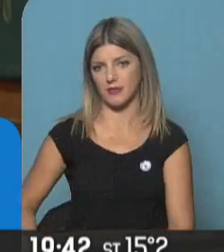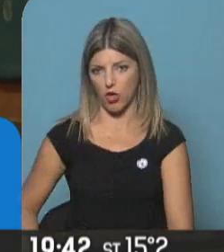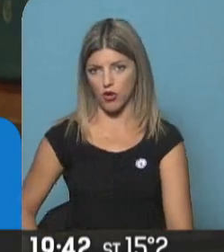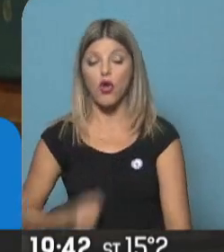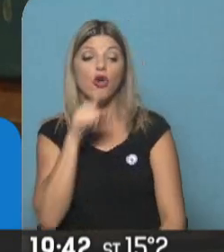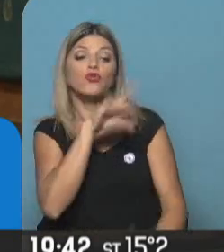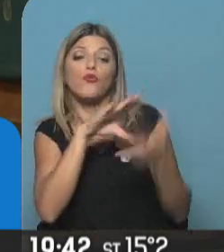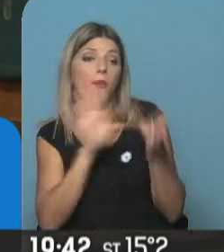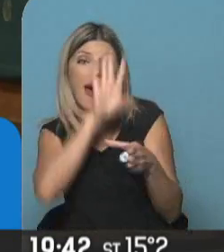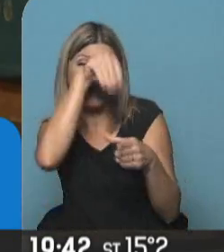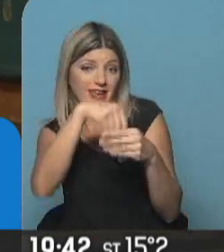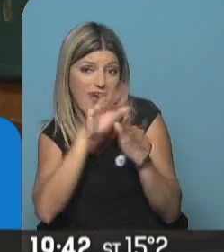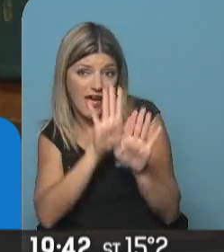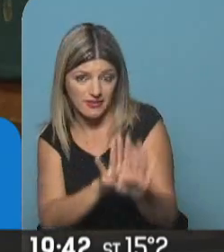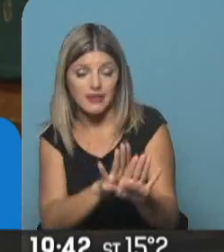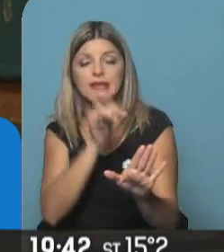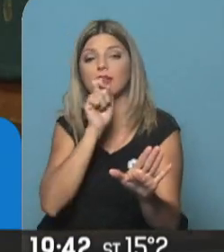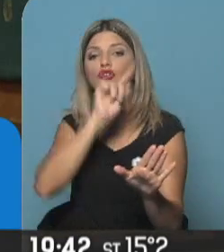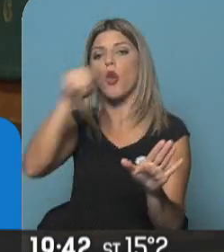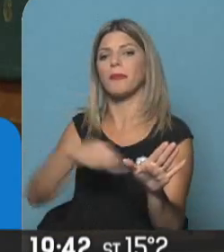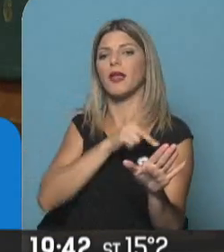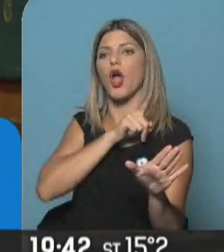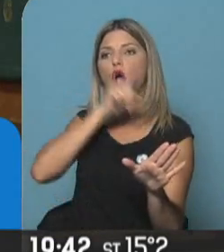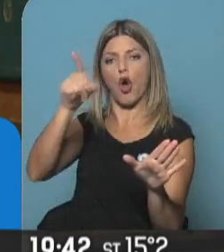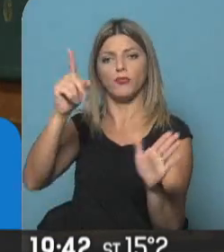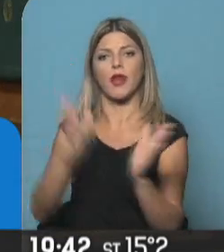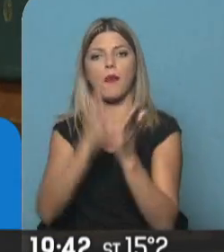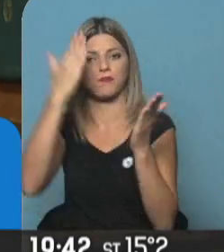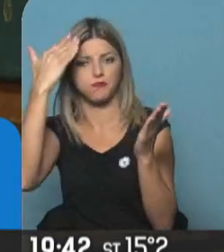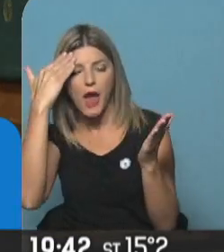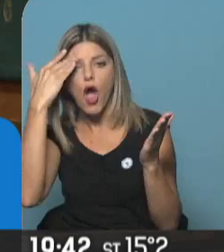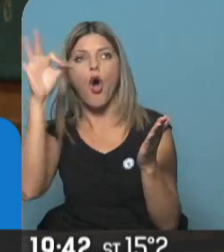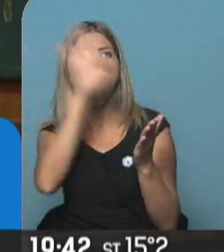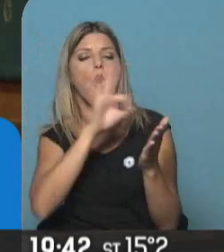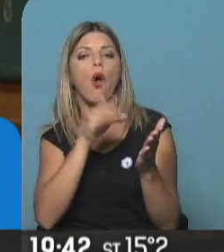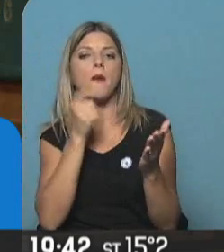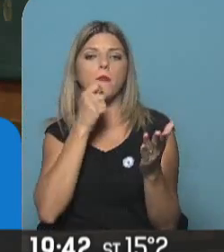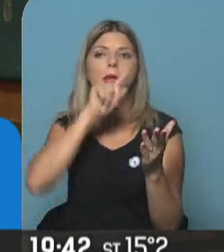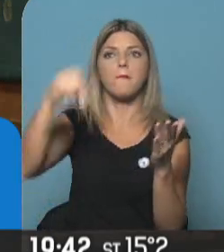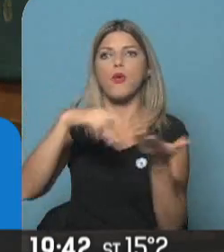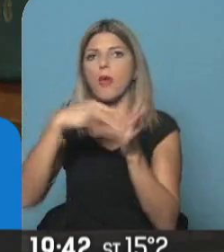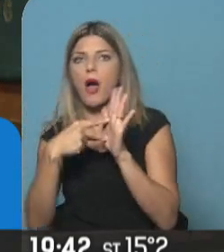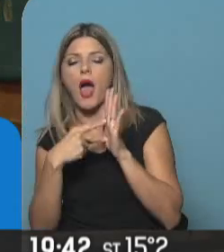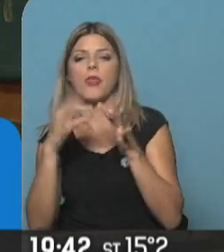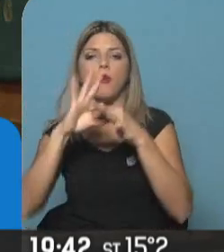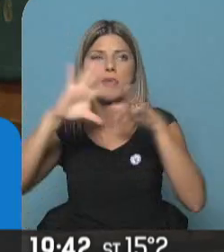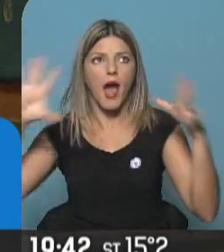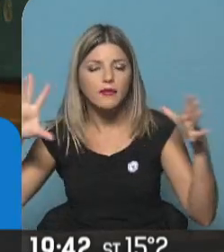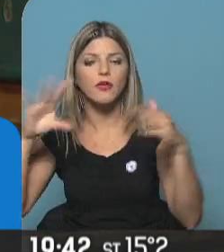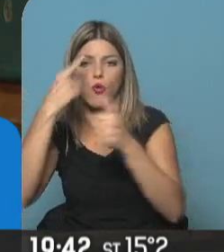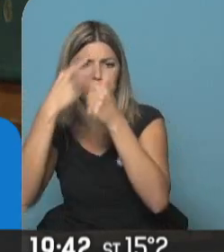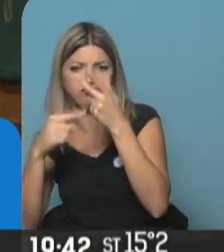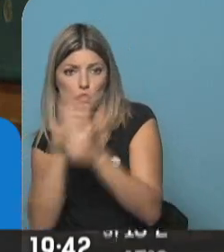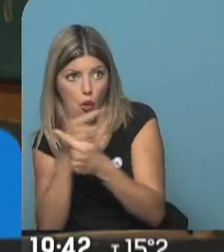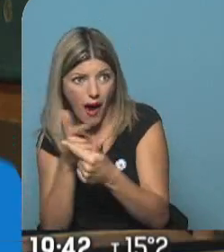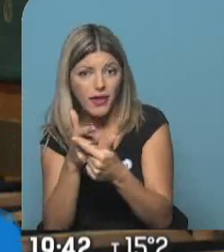en la medida que no afecten las mandas constitucionales, que es respeto a las minorías, democracia interna y adscripción al sistema democrático,